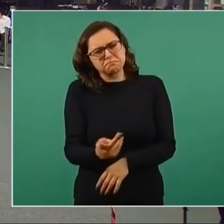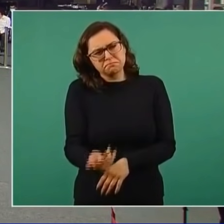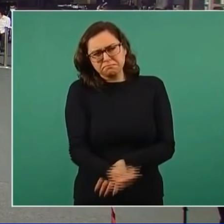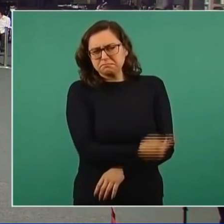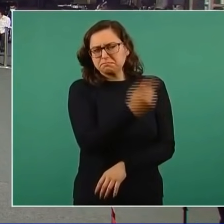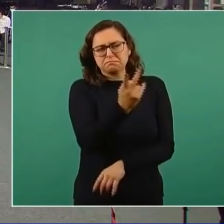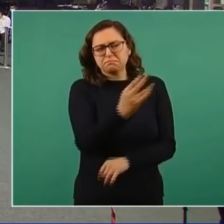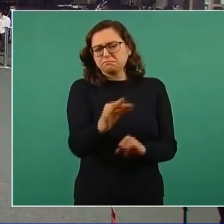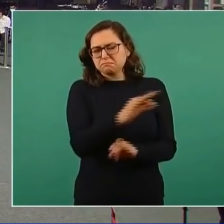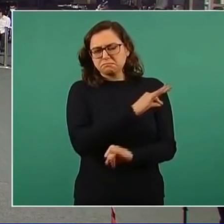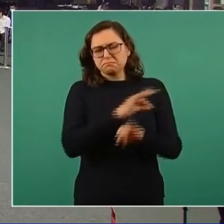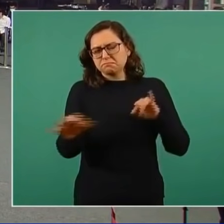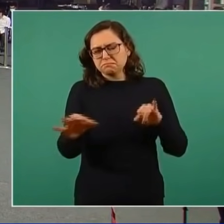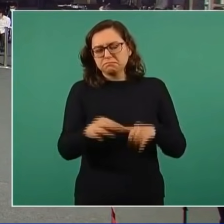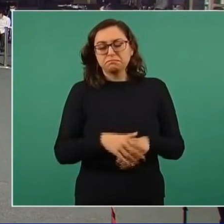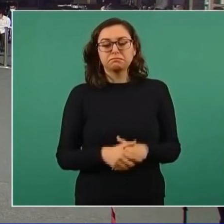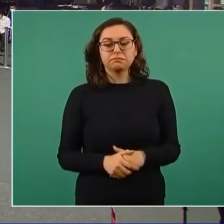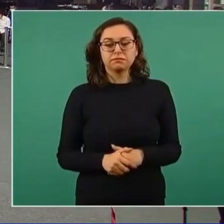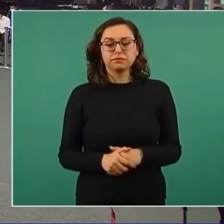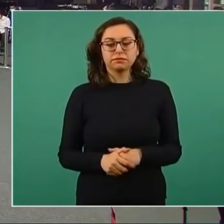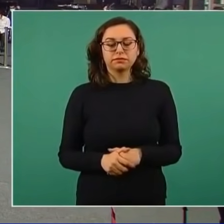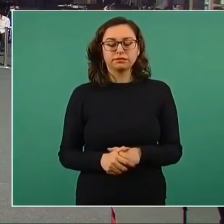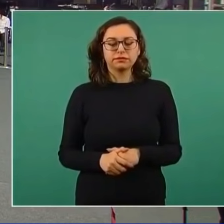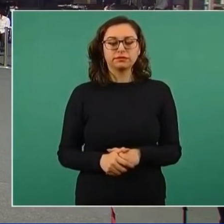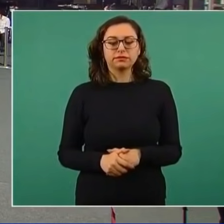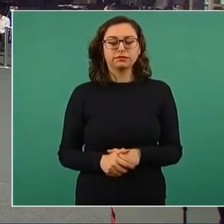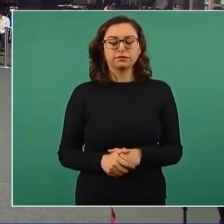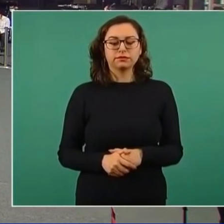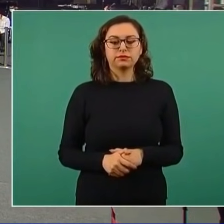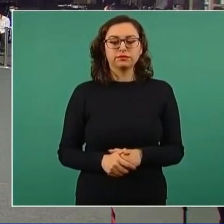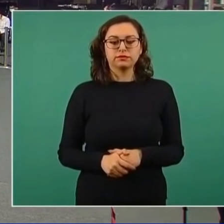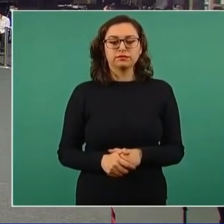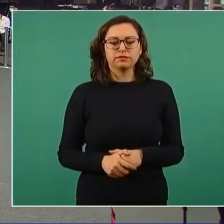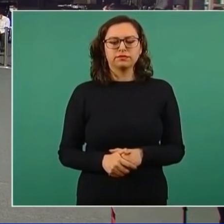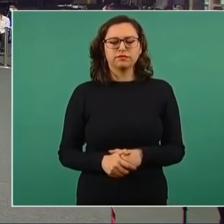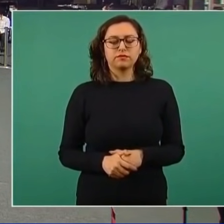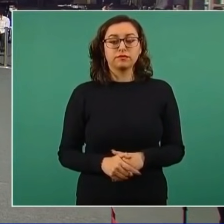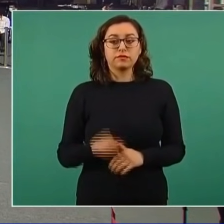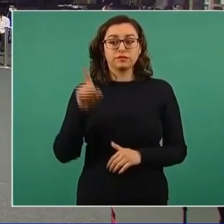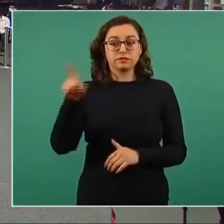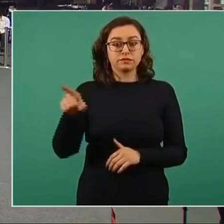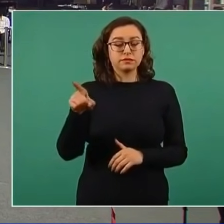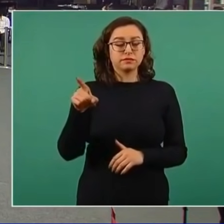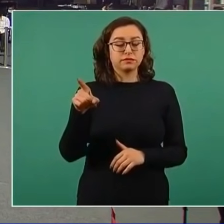cuestionamiento nos lo hizo llegar el corporativo de México en Michoacán.